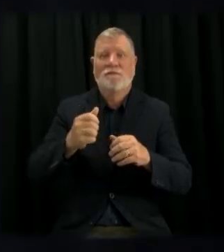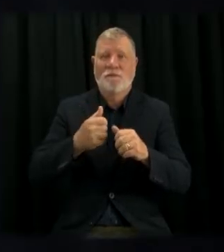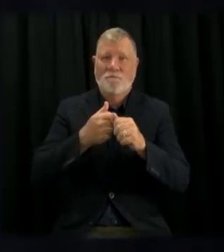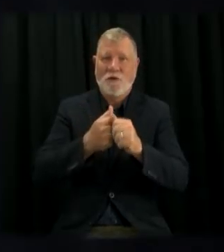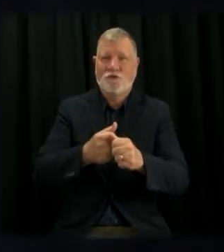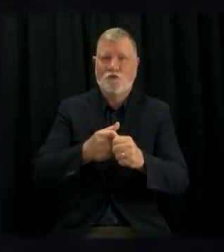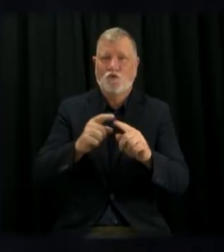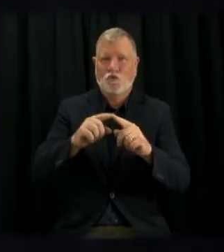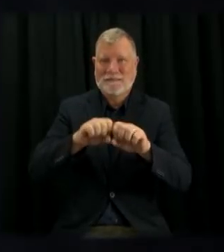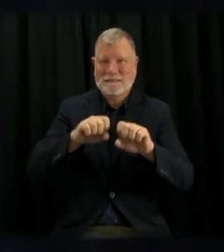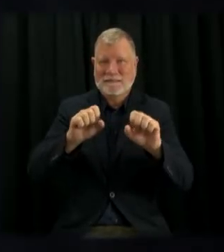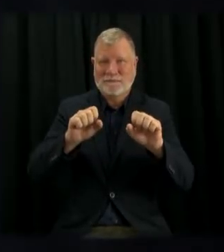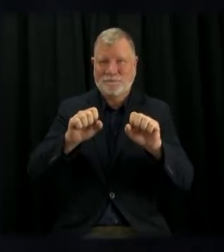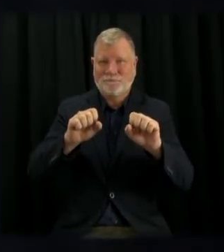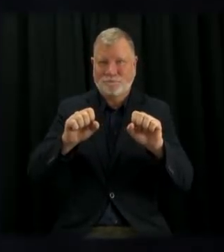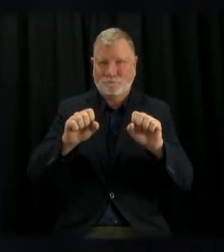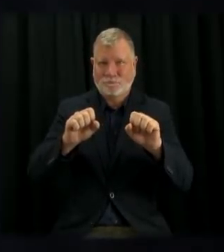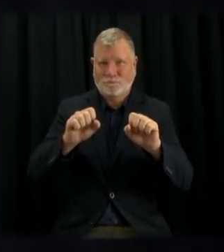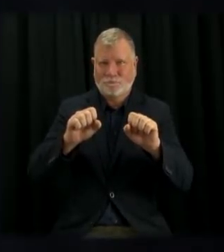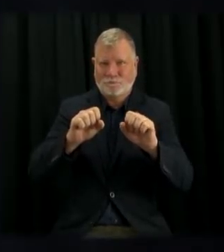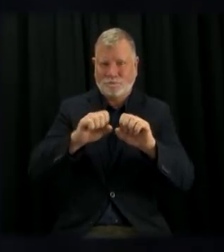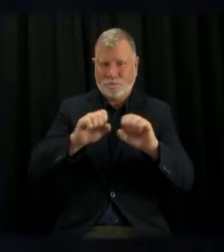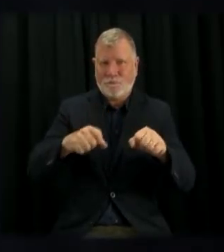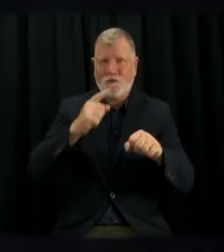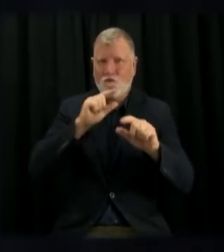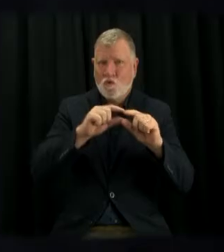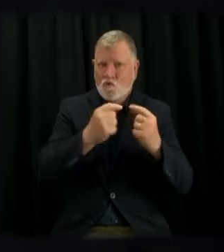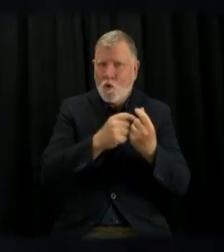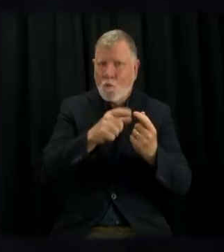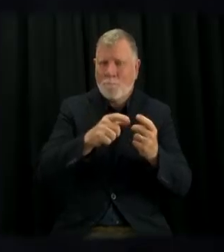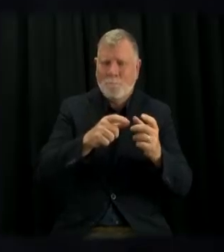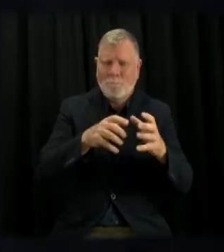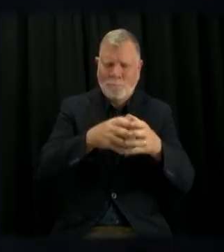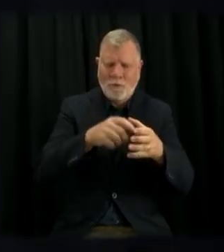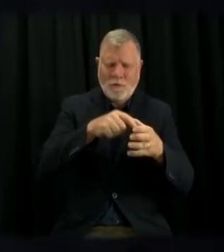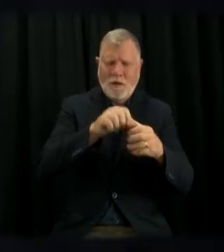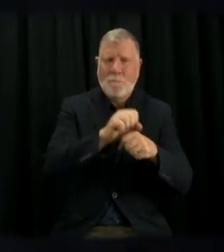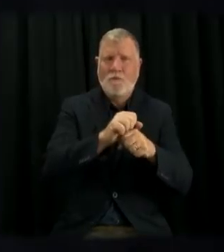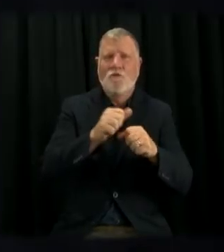y establecer las mejores prácticas de algunos empleados.